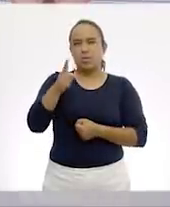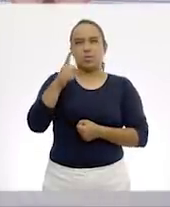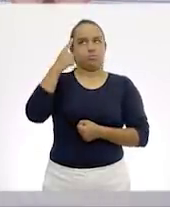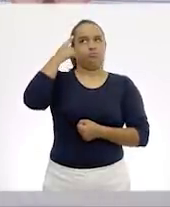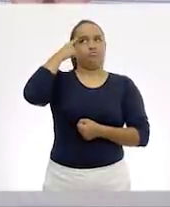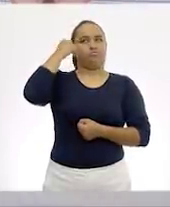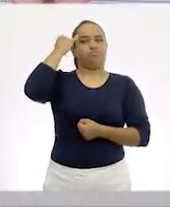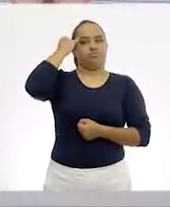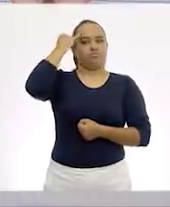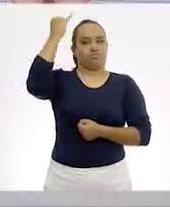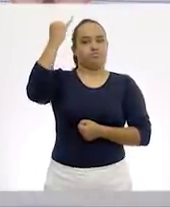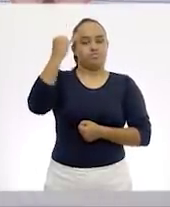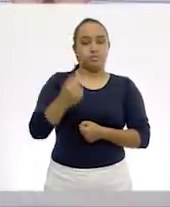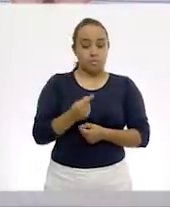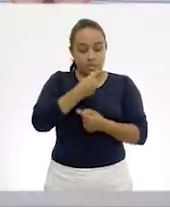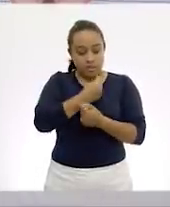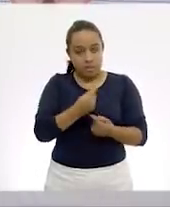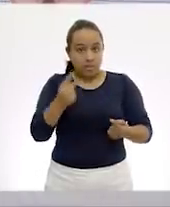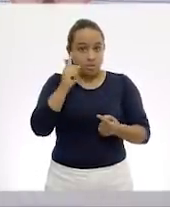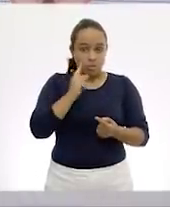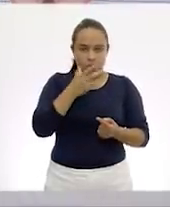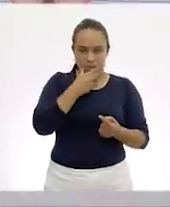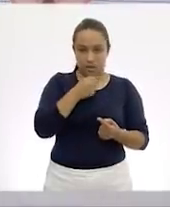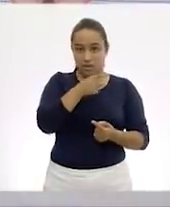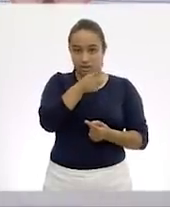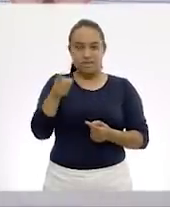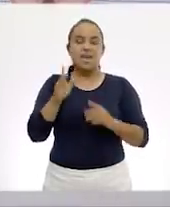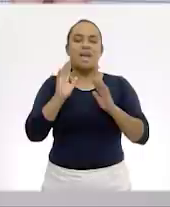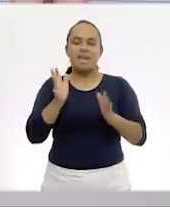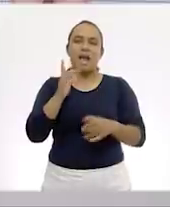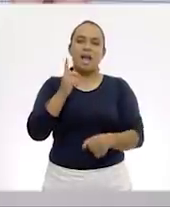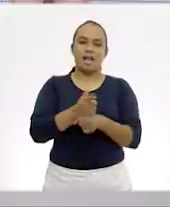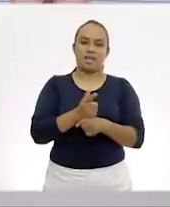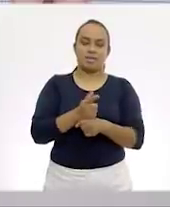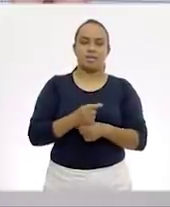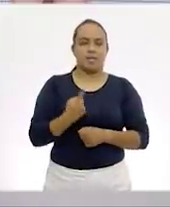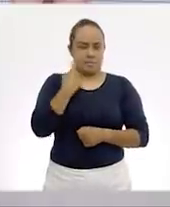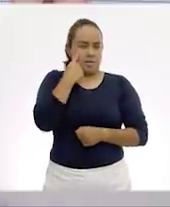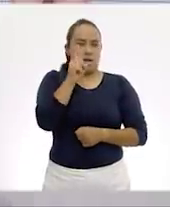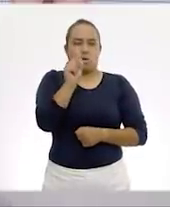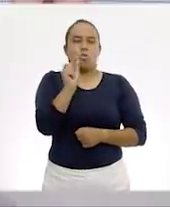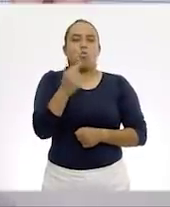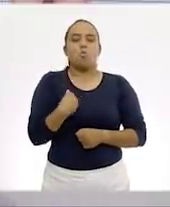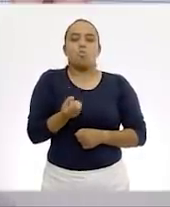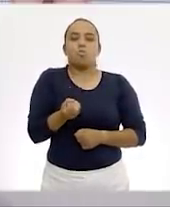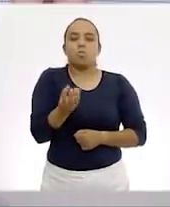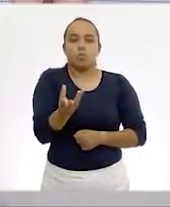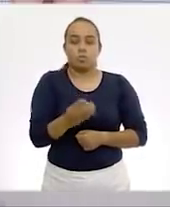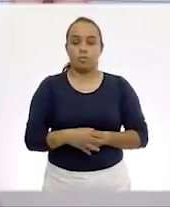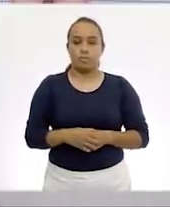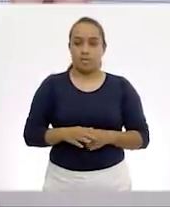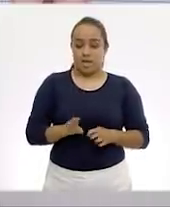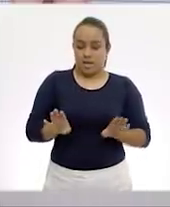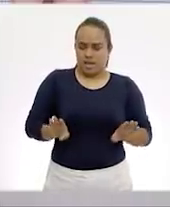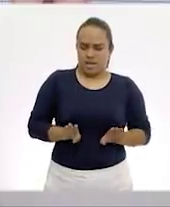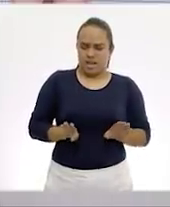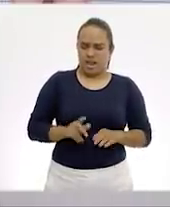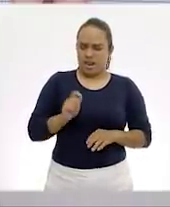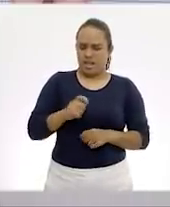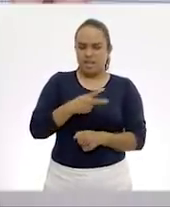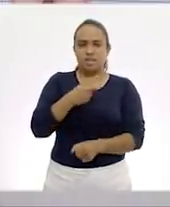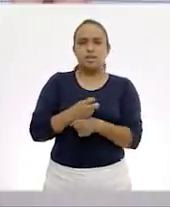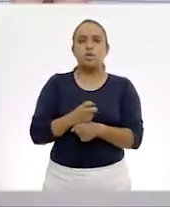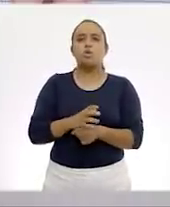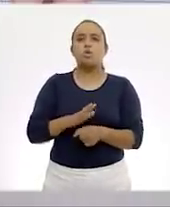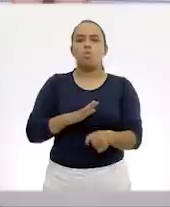idea y nuestros niños y niñas en casa también. Les daré una pista. Los caracteres sexuales secundarios ocurren